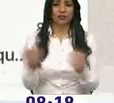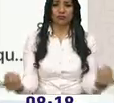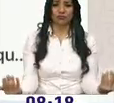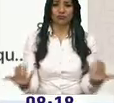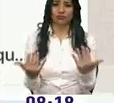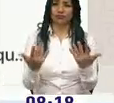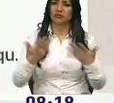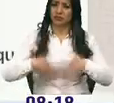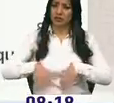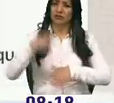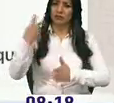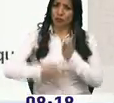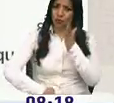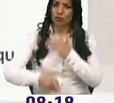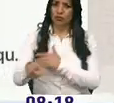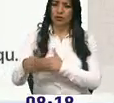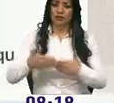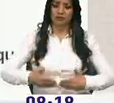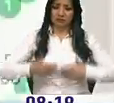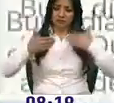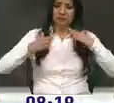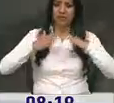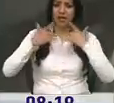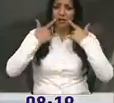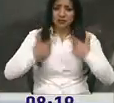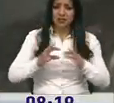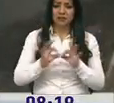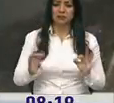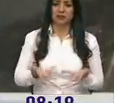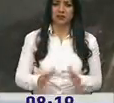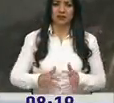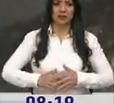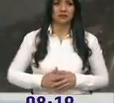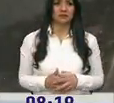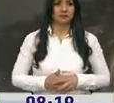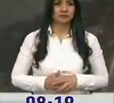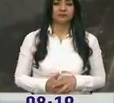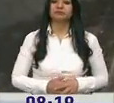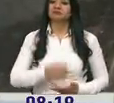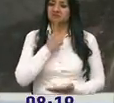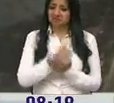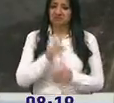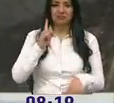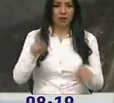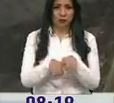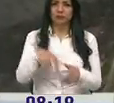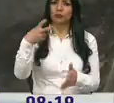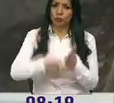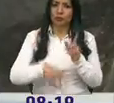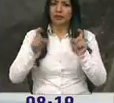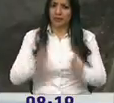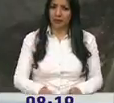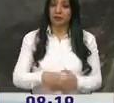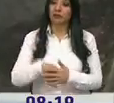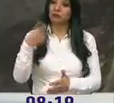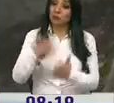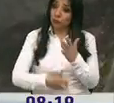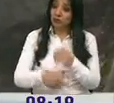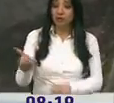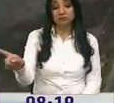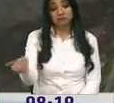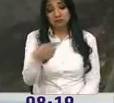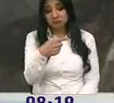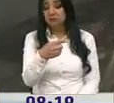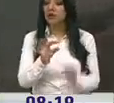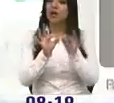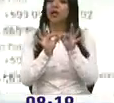y es hora de multar a estos malos frentistas, dice Walter Jiménez. Claro, totalmente de acuerdo. O sea, una buena multa de este